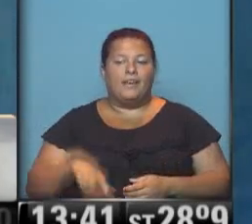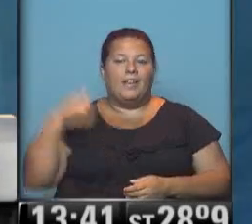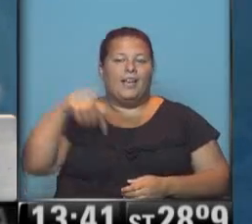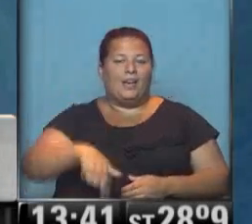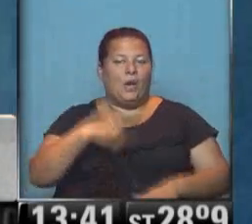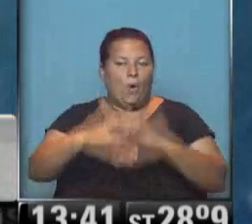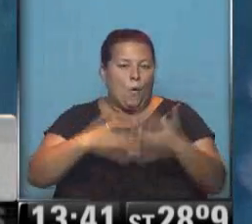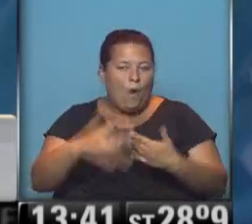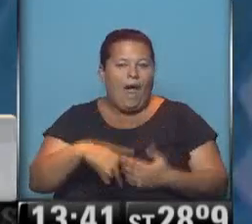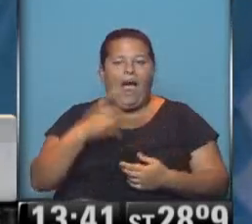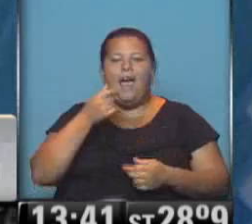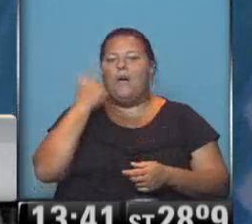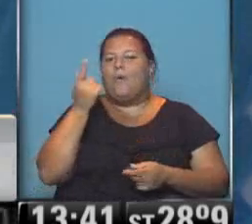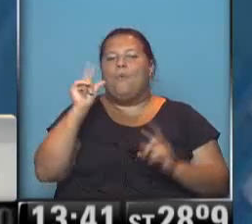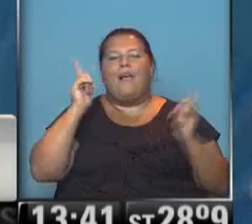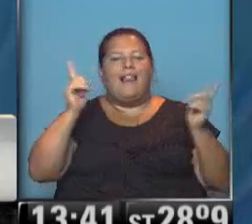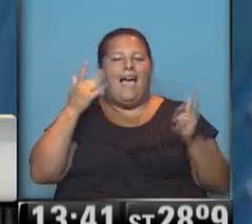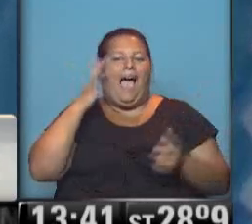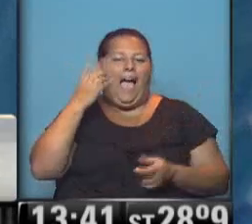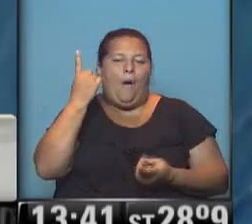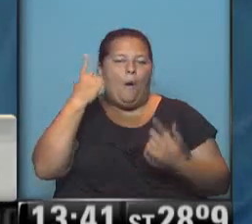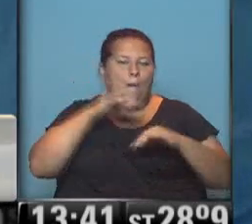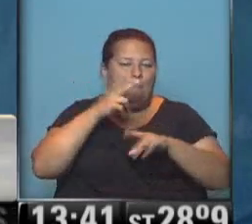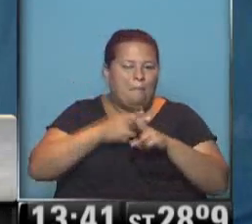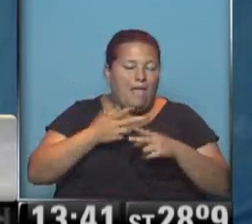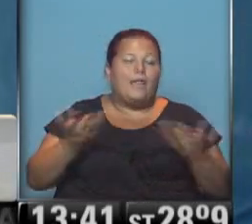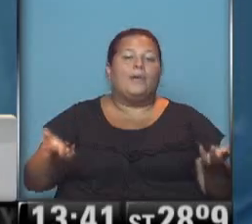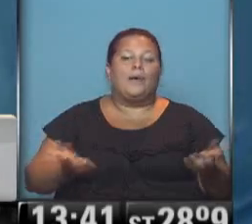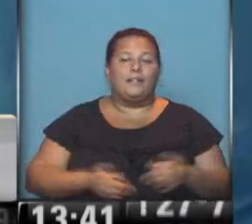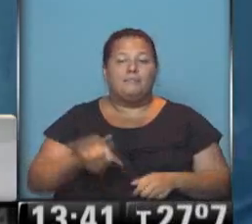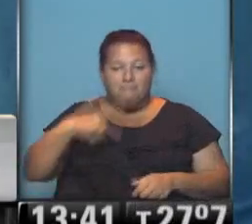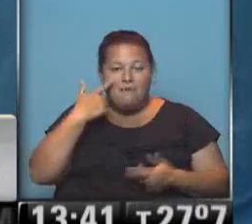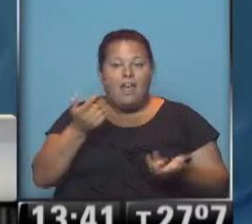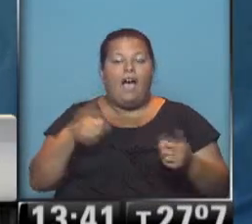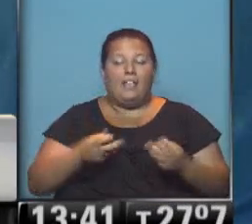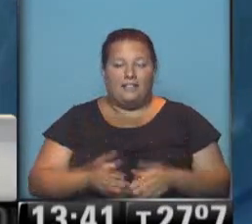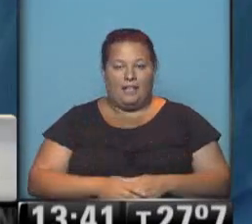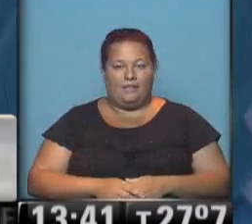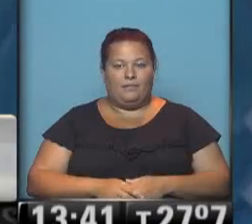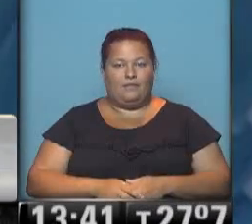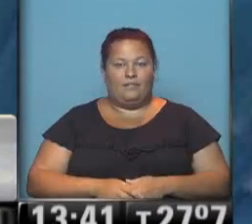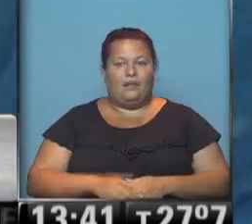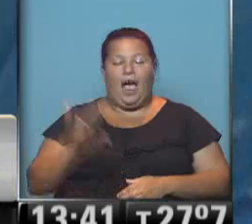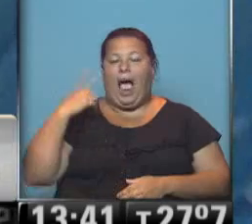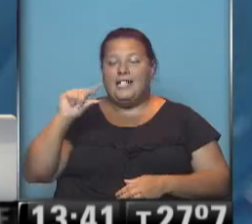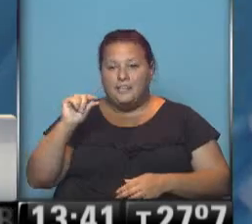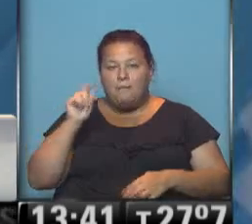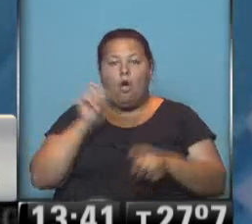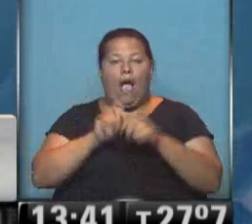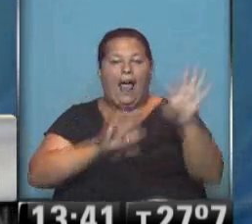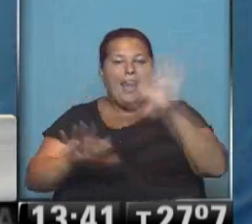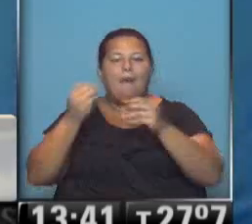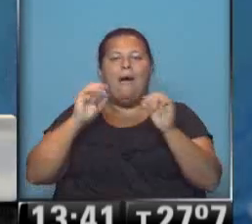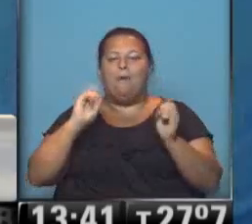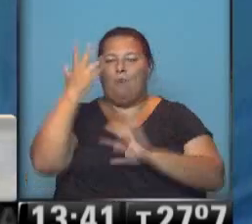jugar ahí era una de las pocas diversiones que teníamos y bueno miren có está lo habían restaurado ese poquito para los chicos de ahora